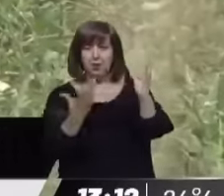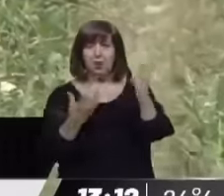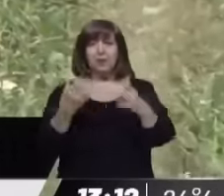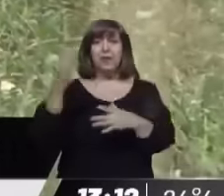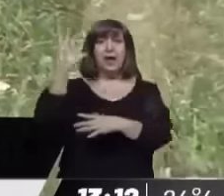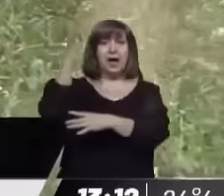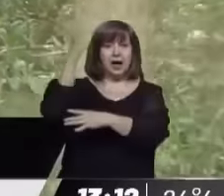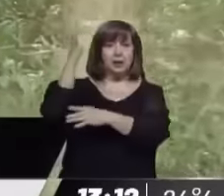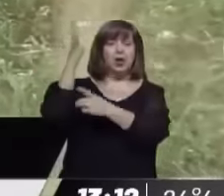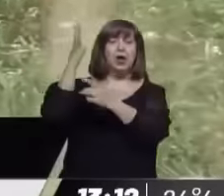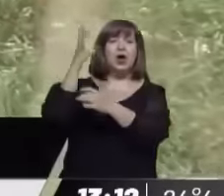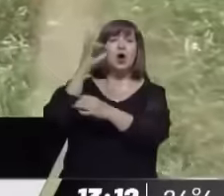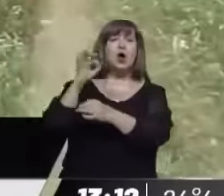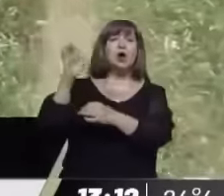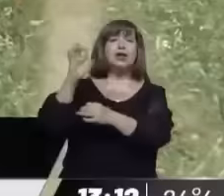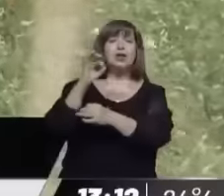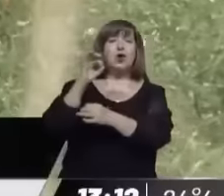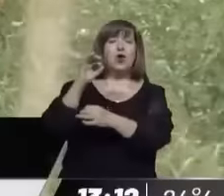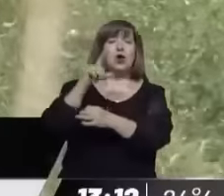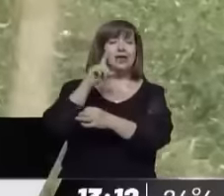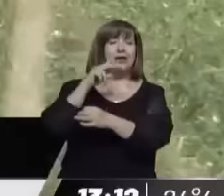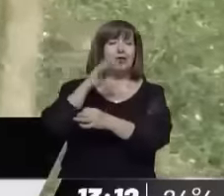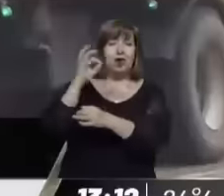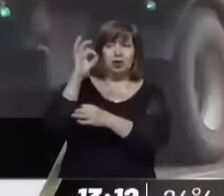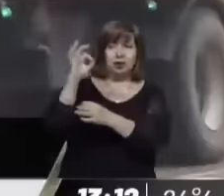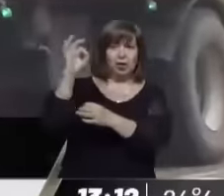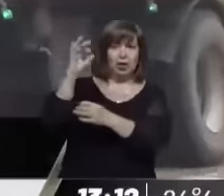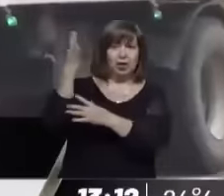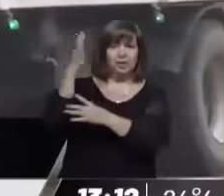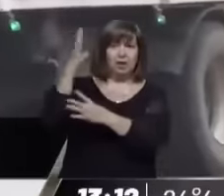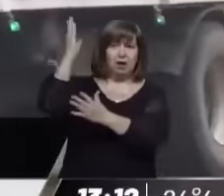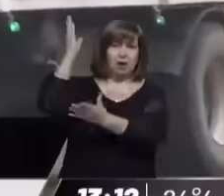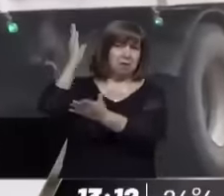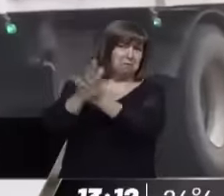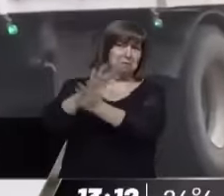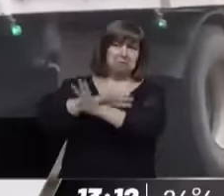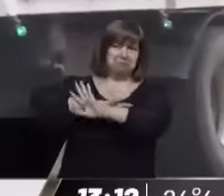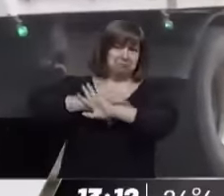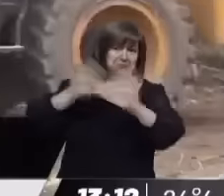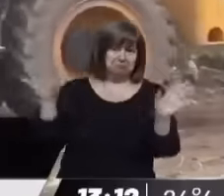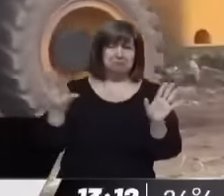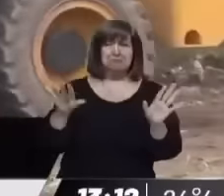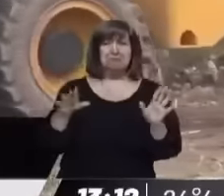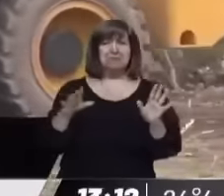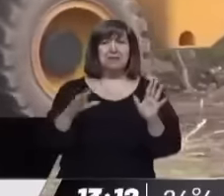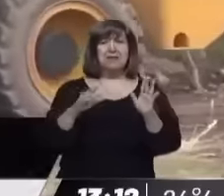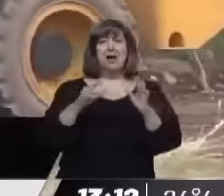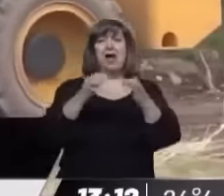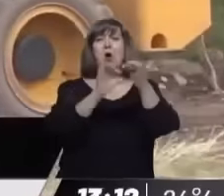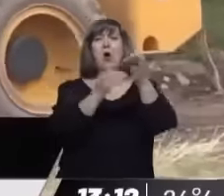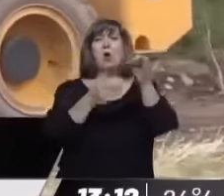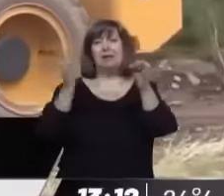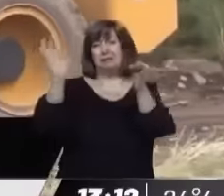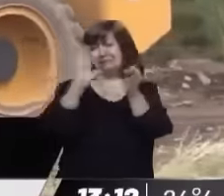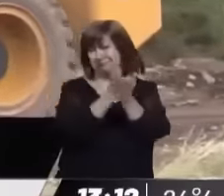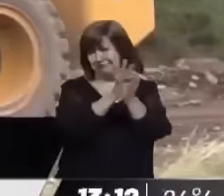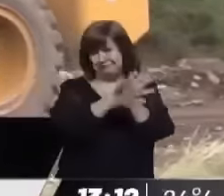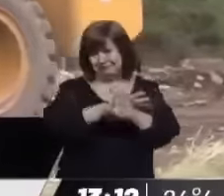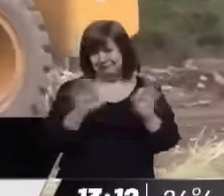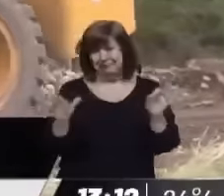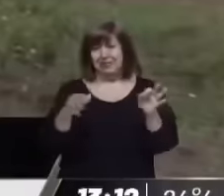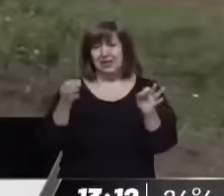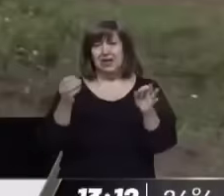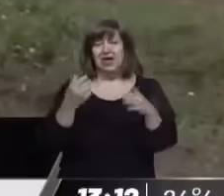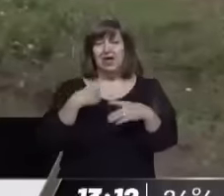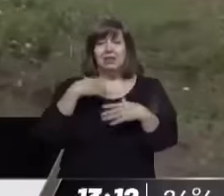olivos, recién charlábamos con un productor de acá en la zona de Barrancas, los daños han sido totales ahora, y lo que genera hacia adelante, digo, porque van a